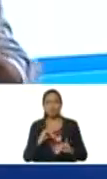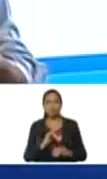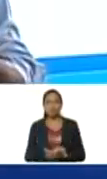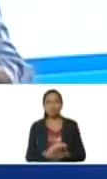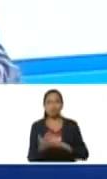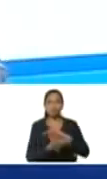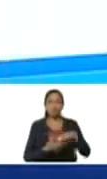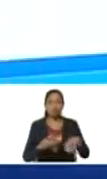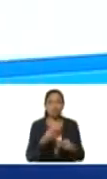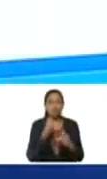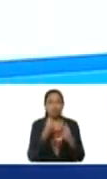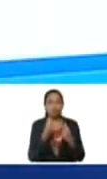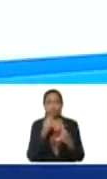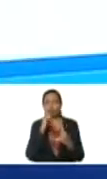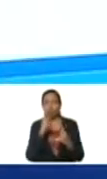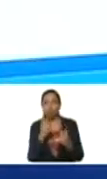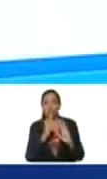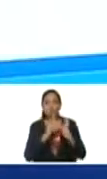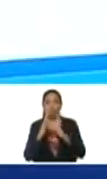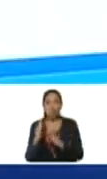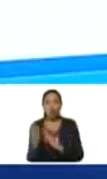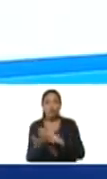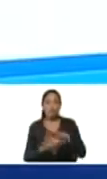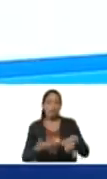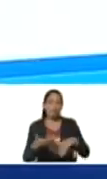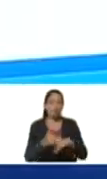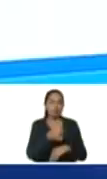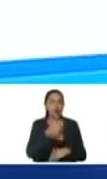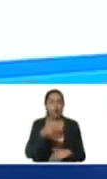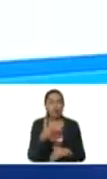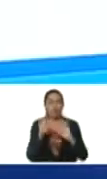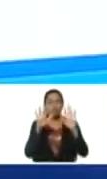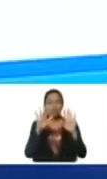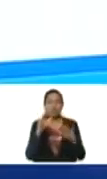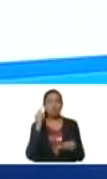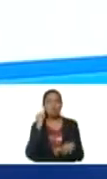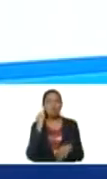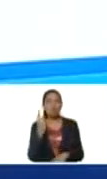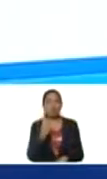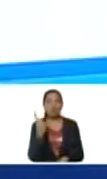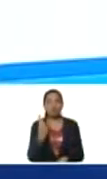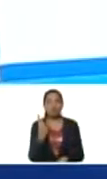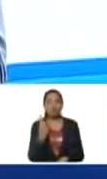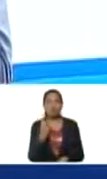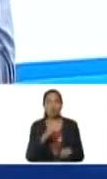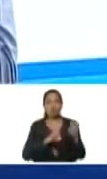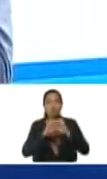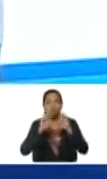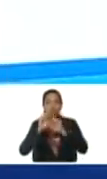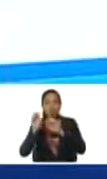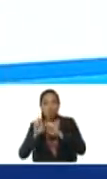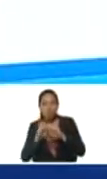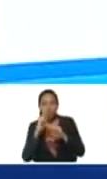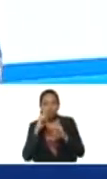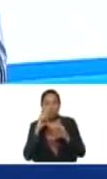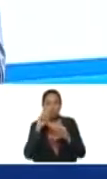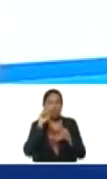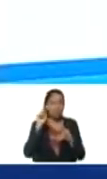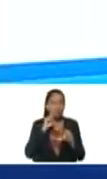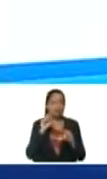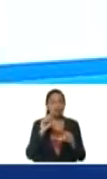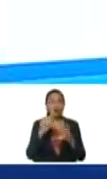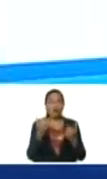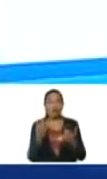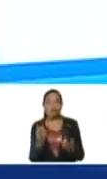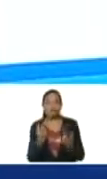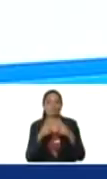problema de recursos, presidente, es un problema de organización. De cada 10 mujeres en Miranda, una sola se hace a su chequeo de embarazo. Hoy triplicamos, no